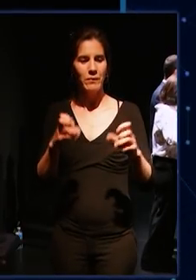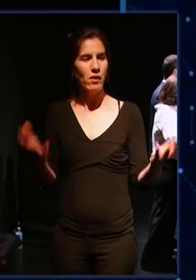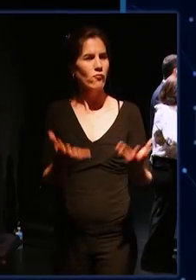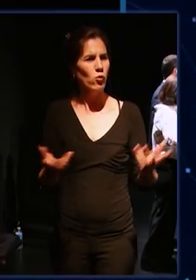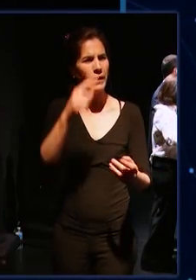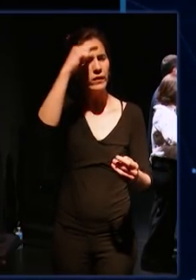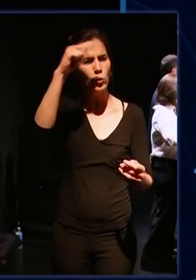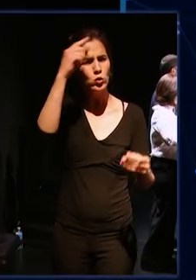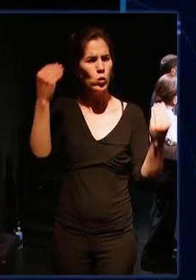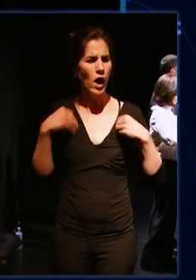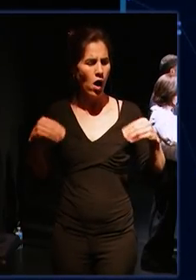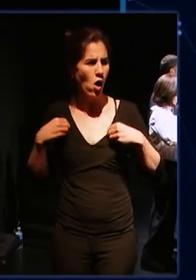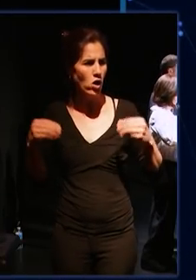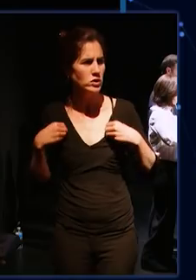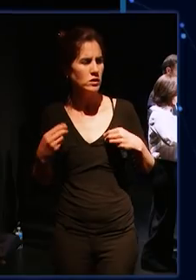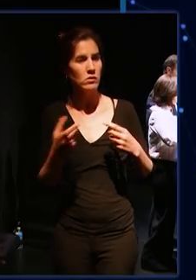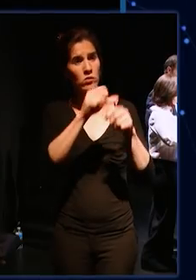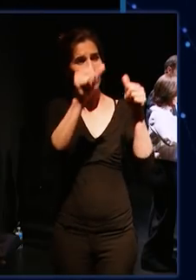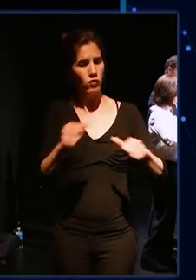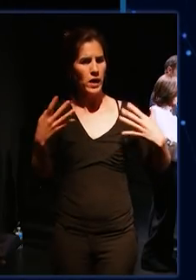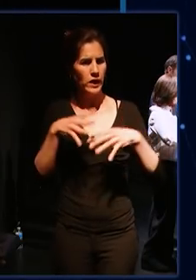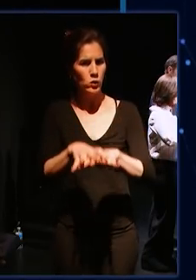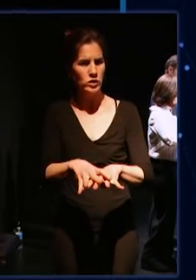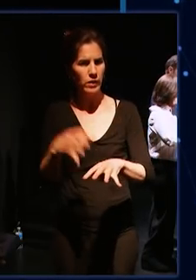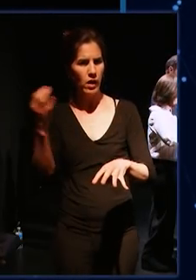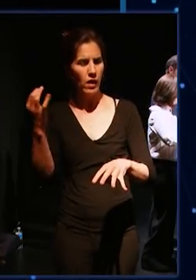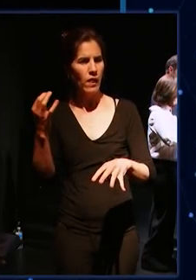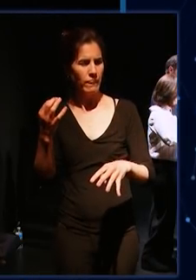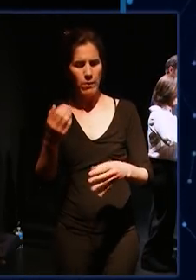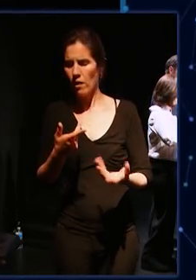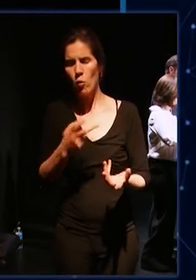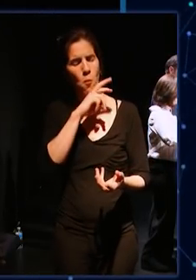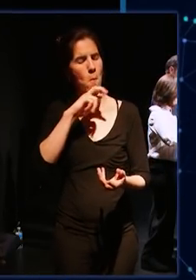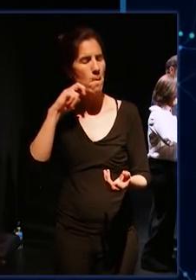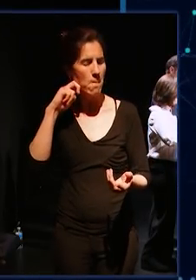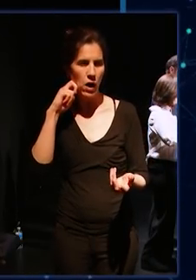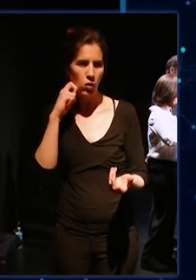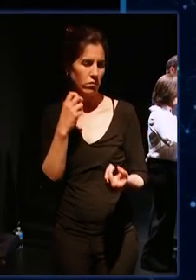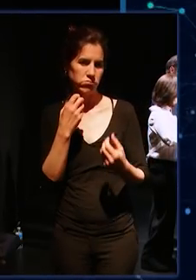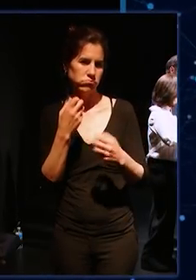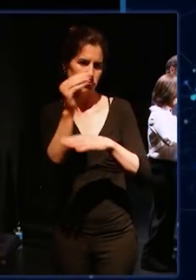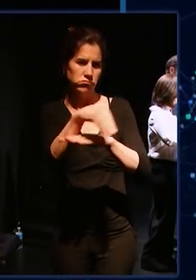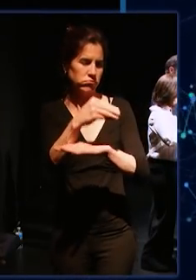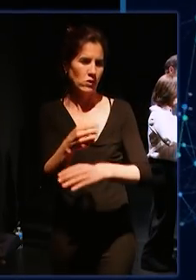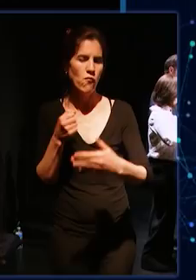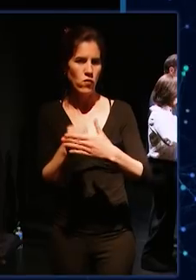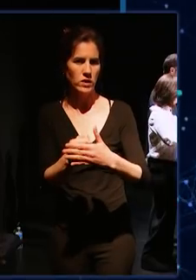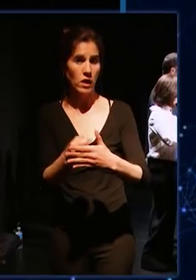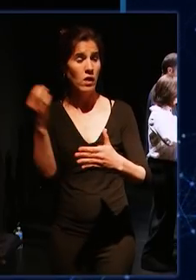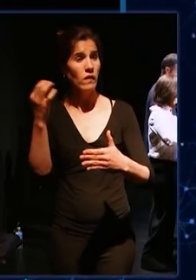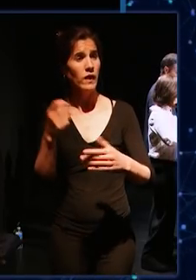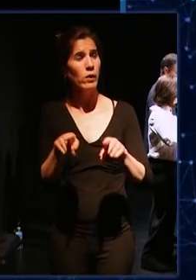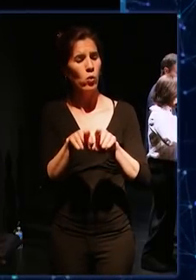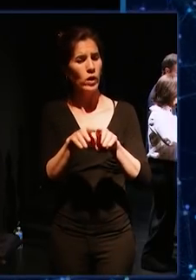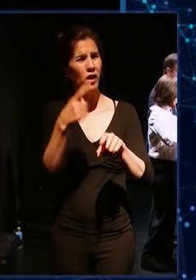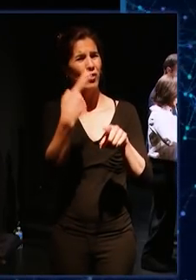cultura, del ocio, de una forma inclusiva, debería de ser un valor inquebrantable y debe ser un elemento